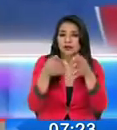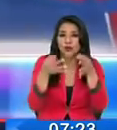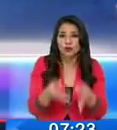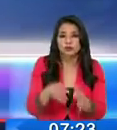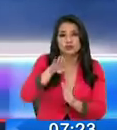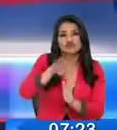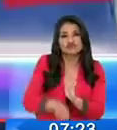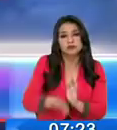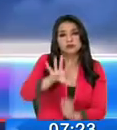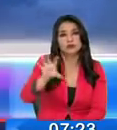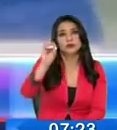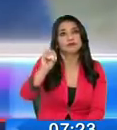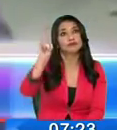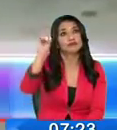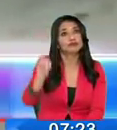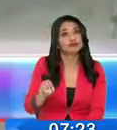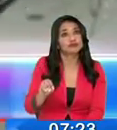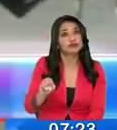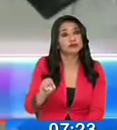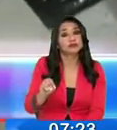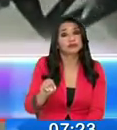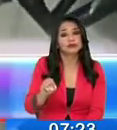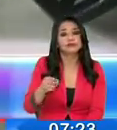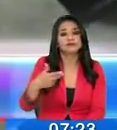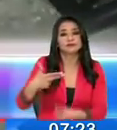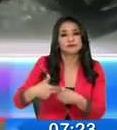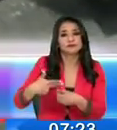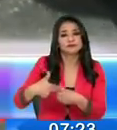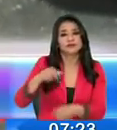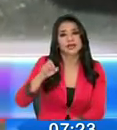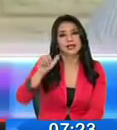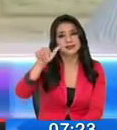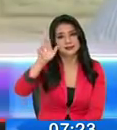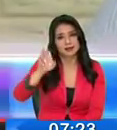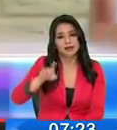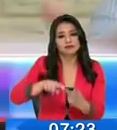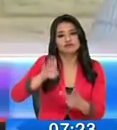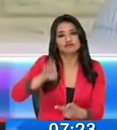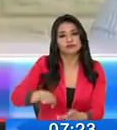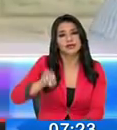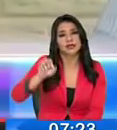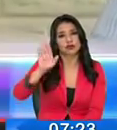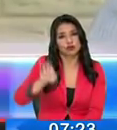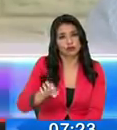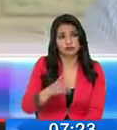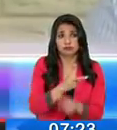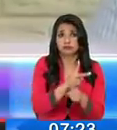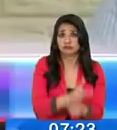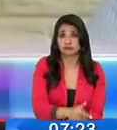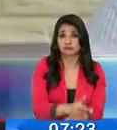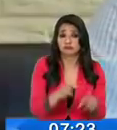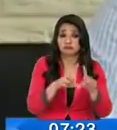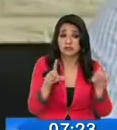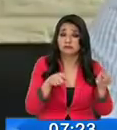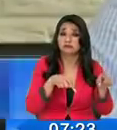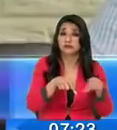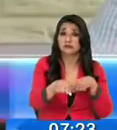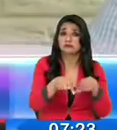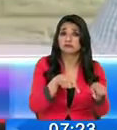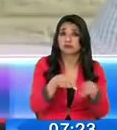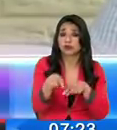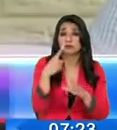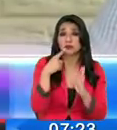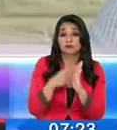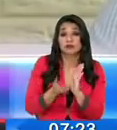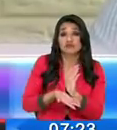disminuyó el 50% a Extra y Eco. Además, ¿por qué no una protección al sector transportista? Se garantice que no